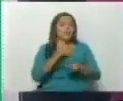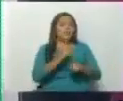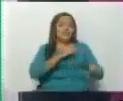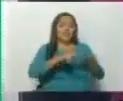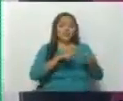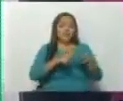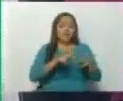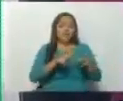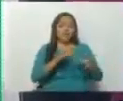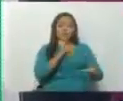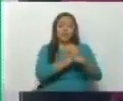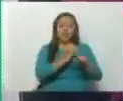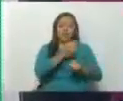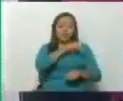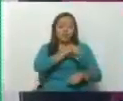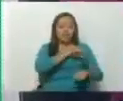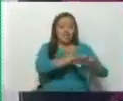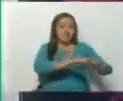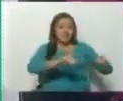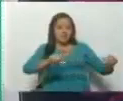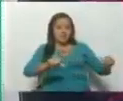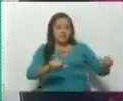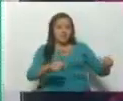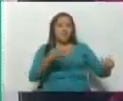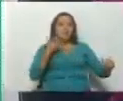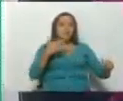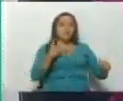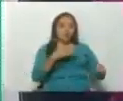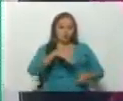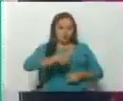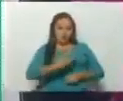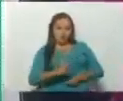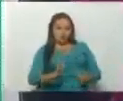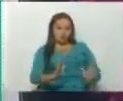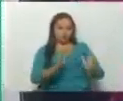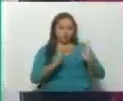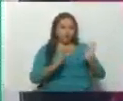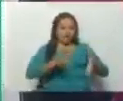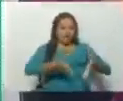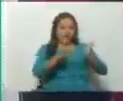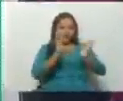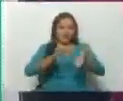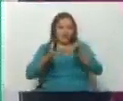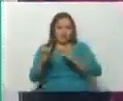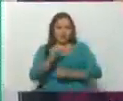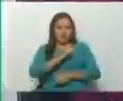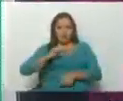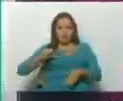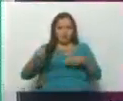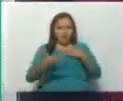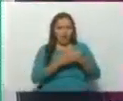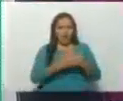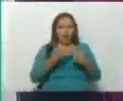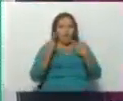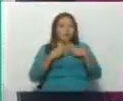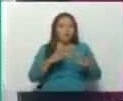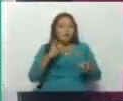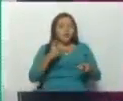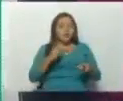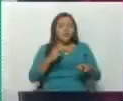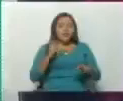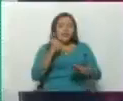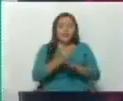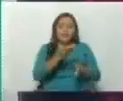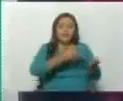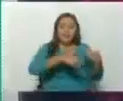¿no? Yo puedo tener una propiedad privada, bueno, pero también eso tiene que entrar en armonía con la sociedad, ¿no?